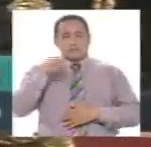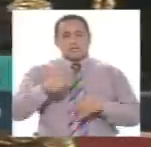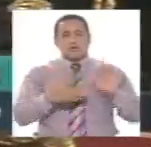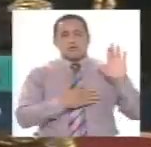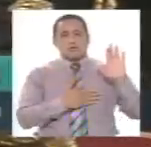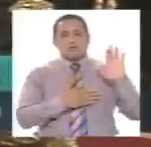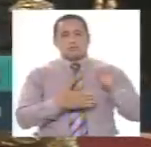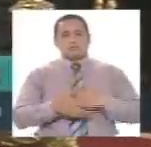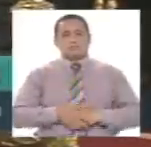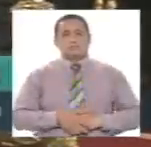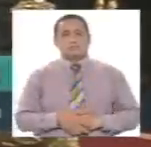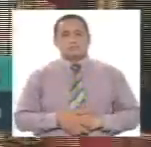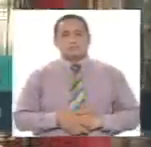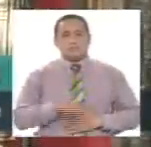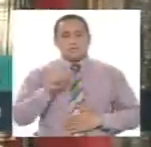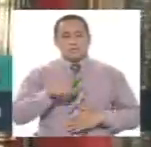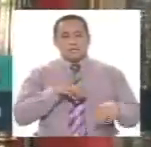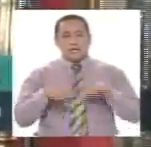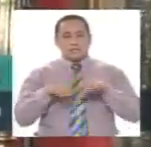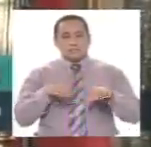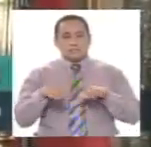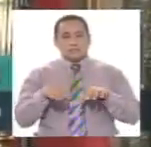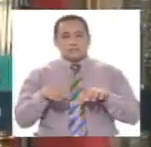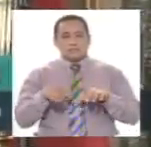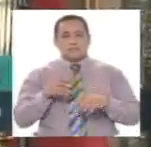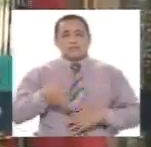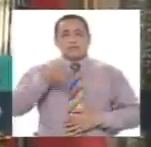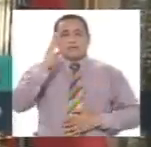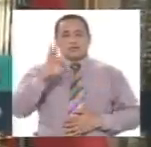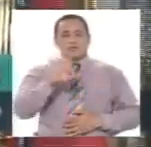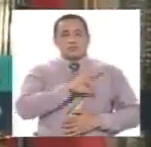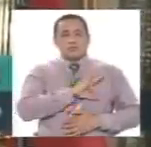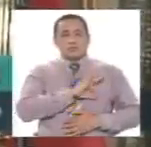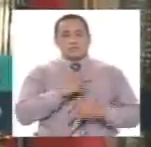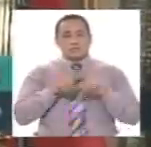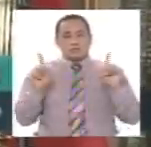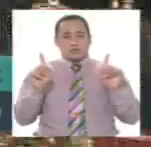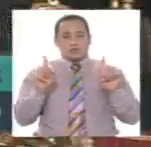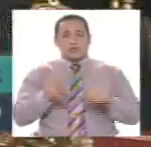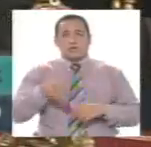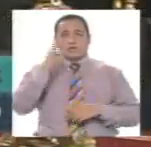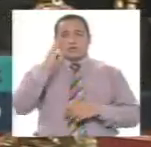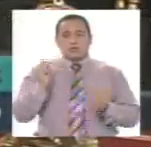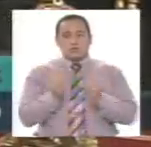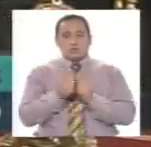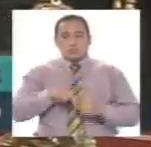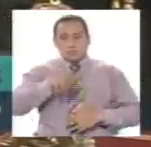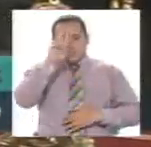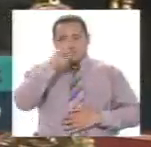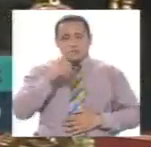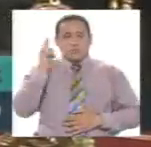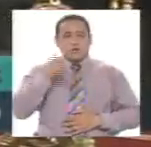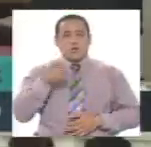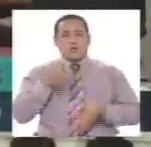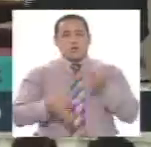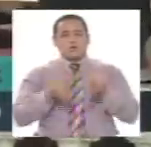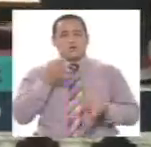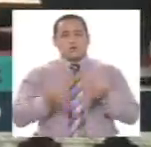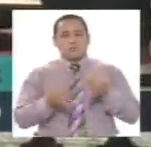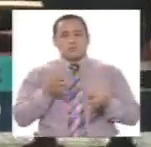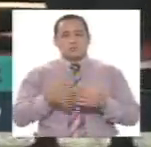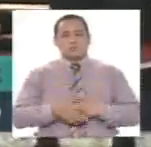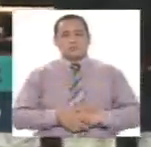Sí, juro. Si así lo hiciereis, que Dios os premie, si no, que él y la patria os lo demanden.